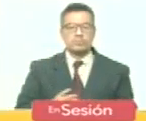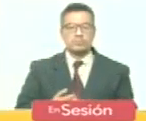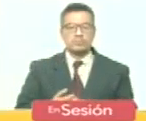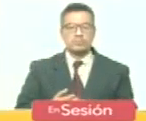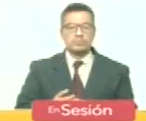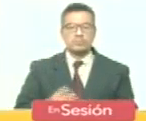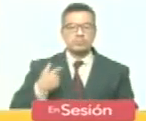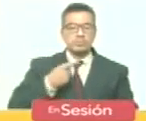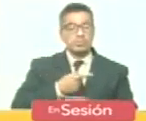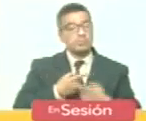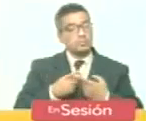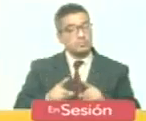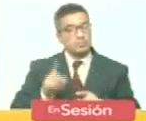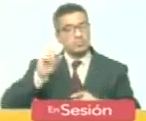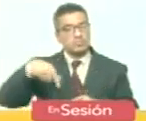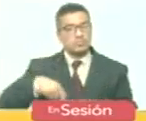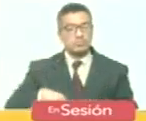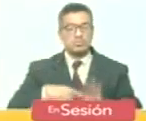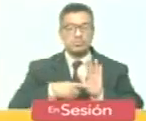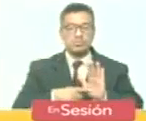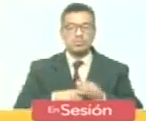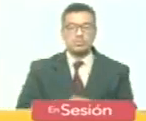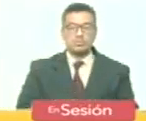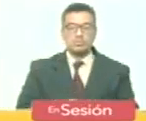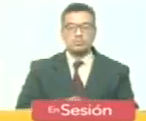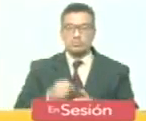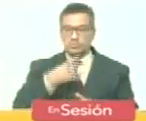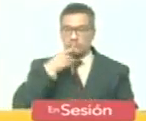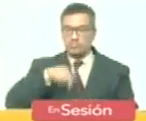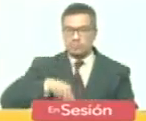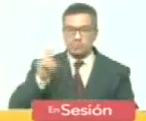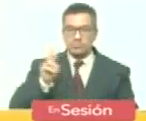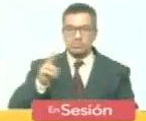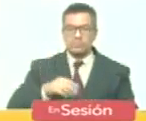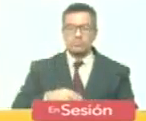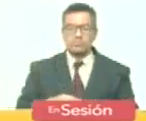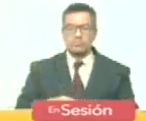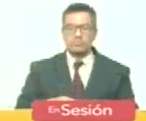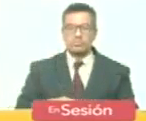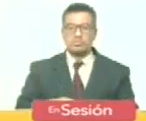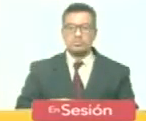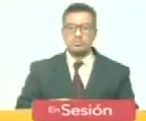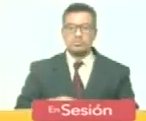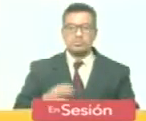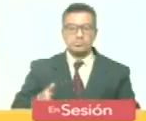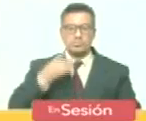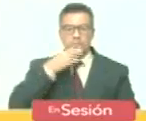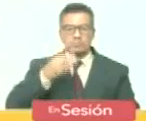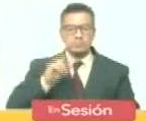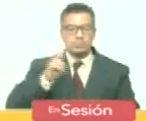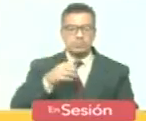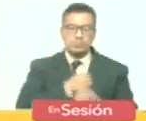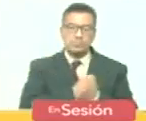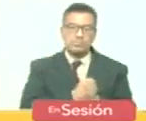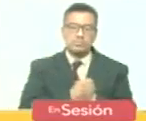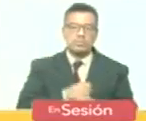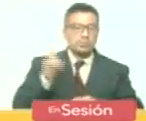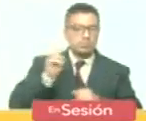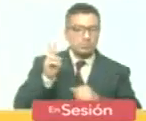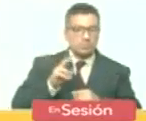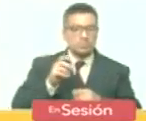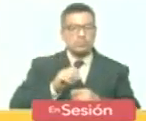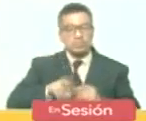Pero también muestra la parte buena de Venezuela, la parte de la Venezuela que ama, la parte de la Venezuela